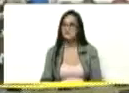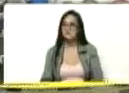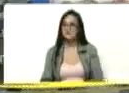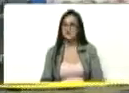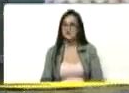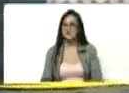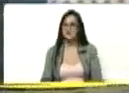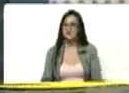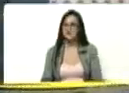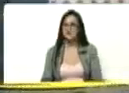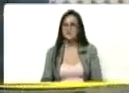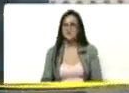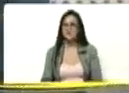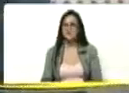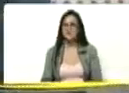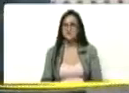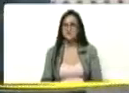Diciembre.